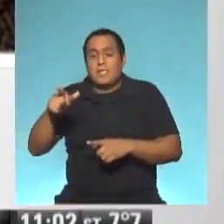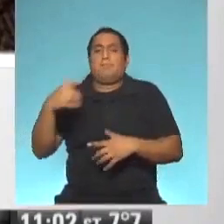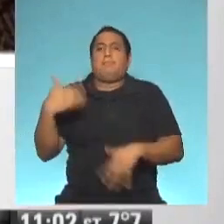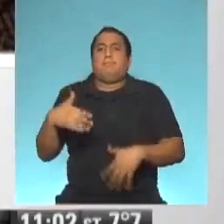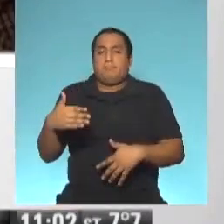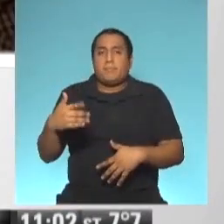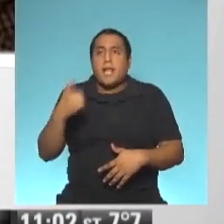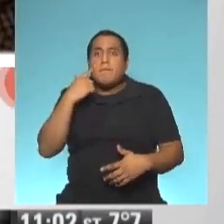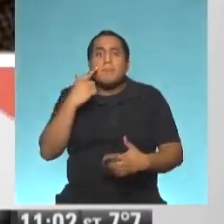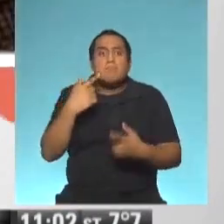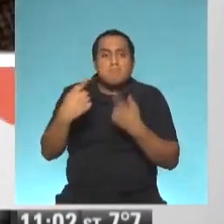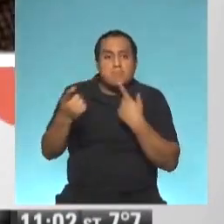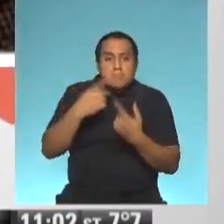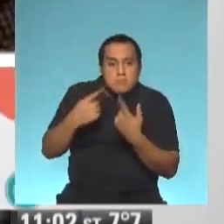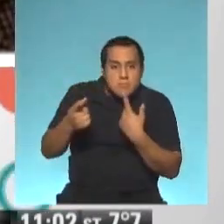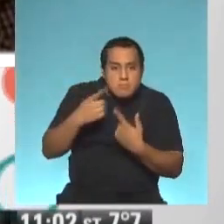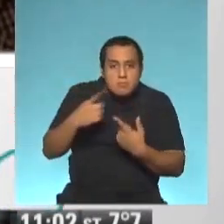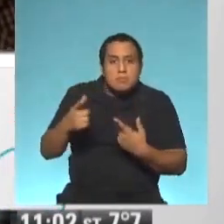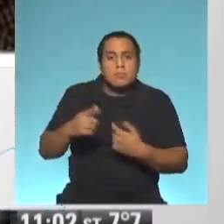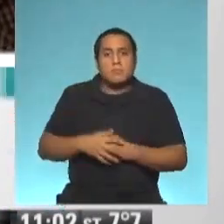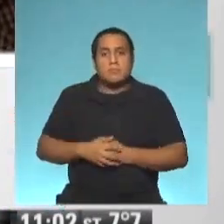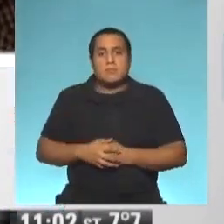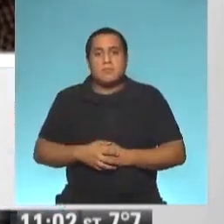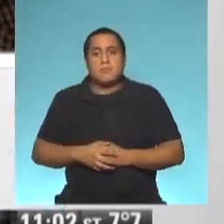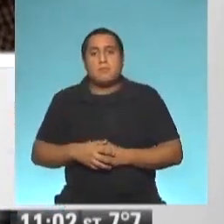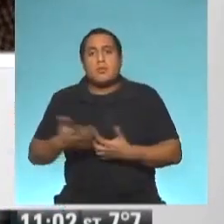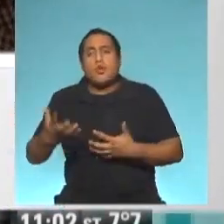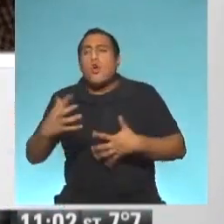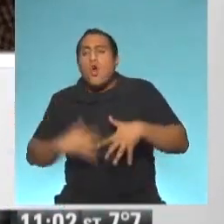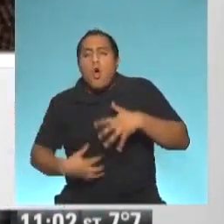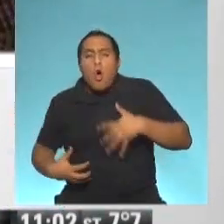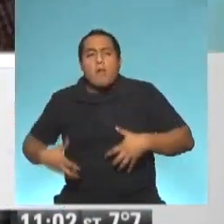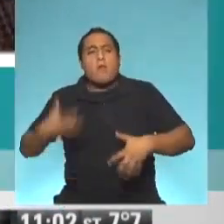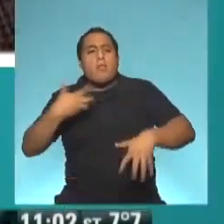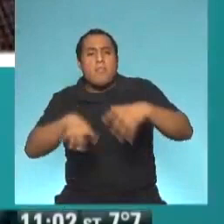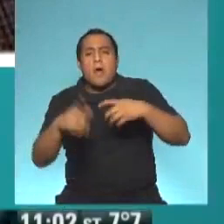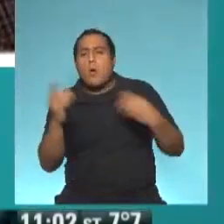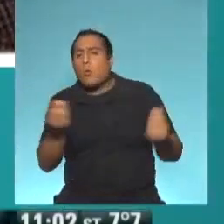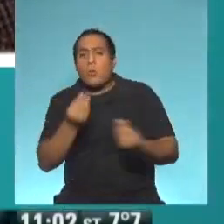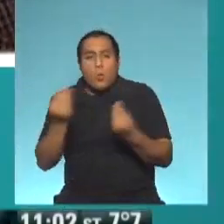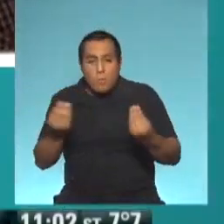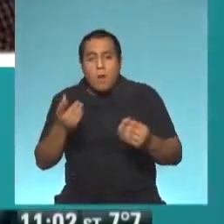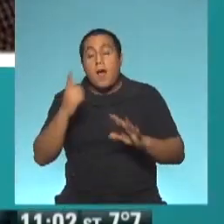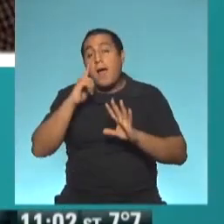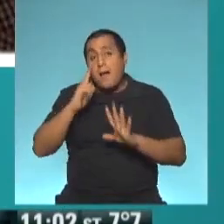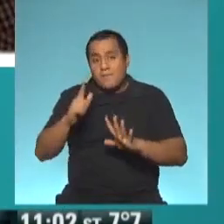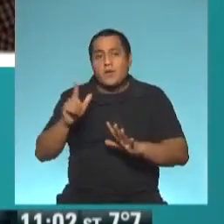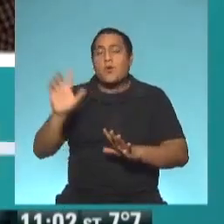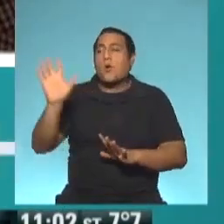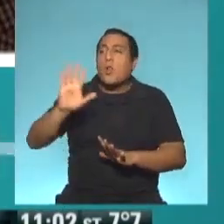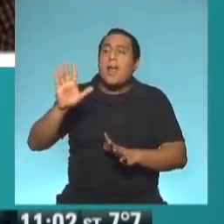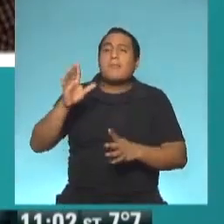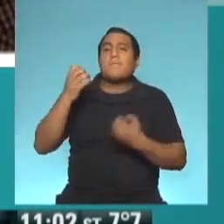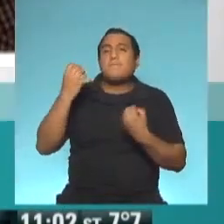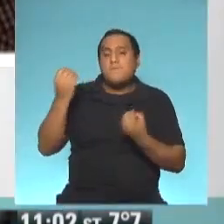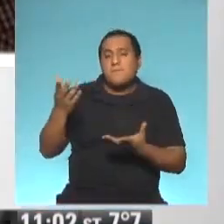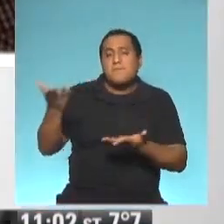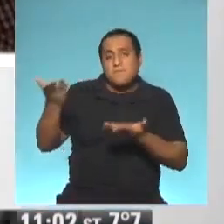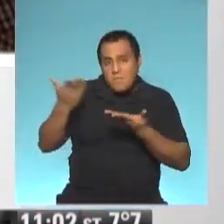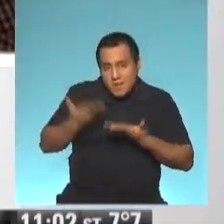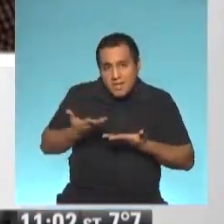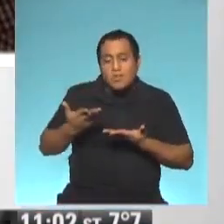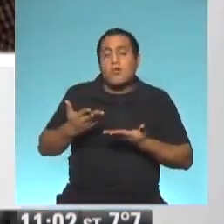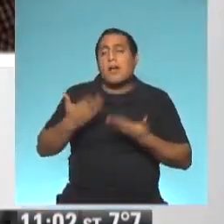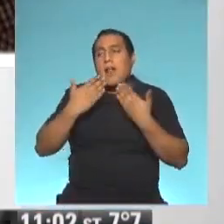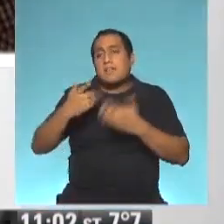un relevamiento de lo que está pasando en la Argentina hoy con la donación de órganos. Carlos, bienvenido acá, Natalia. Con muchas ganas, primero, gracias